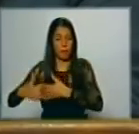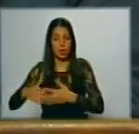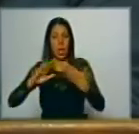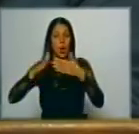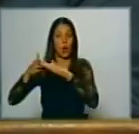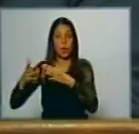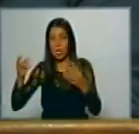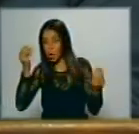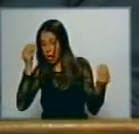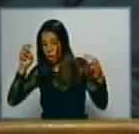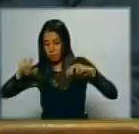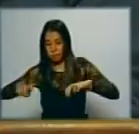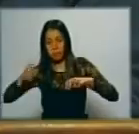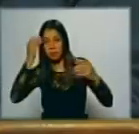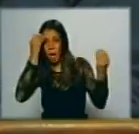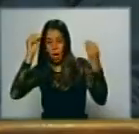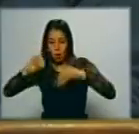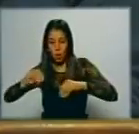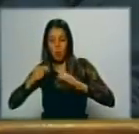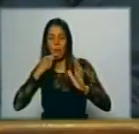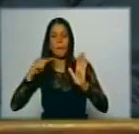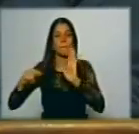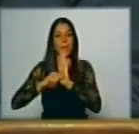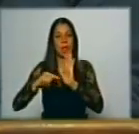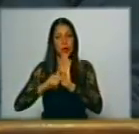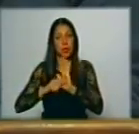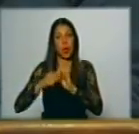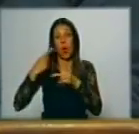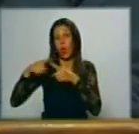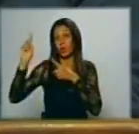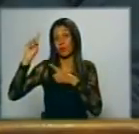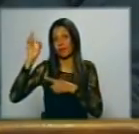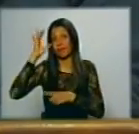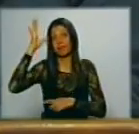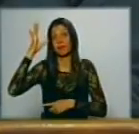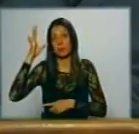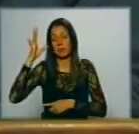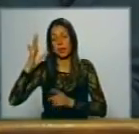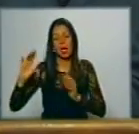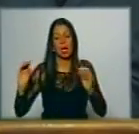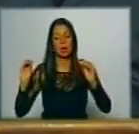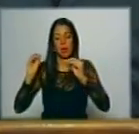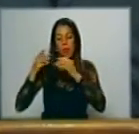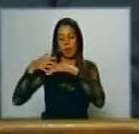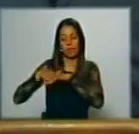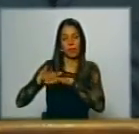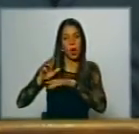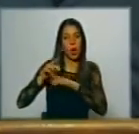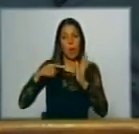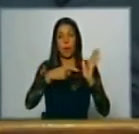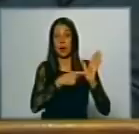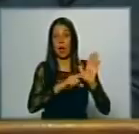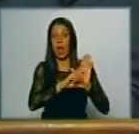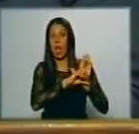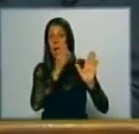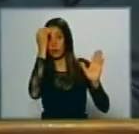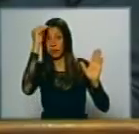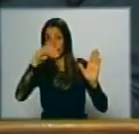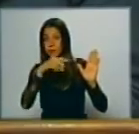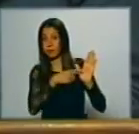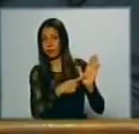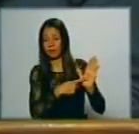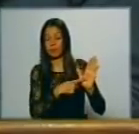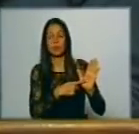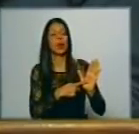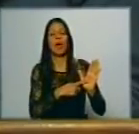la definición de precios, entre otros, a través de la Ley Constitucional de Precios Acordados.